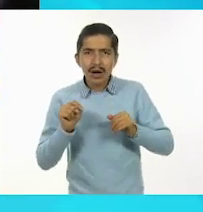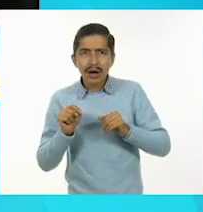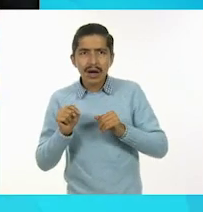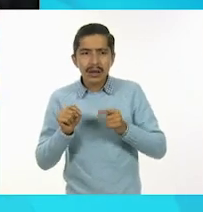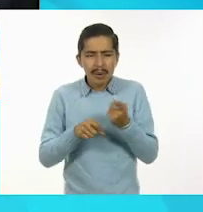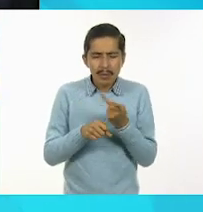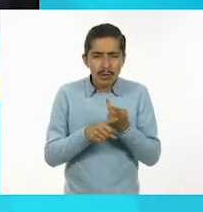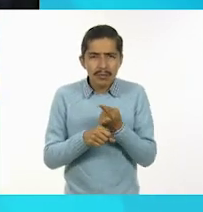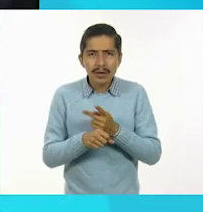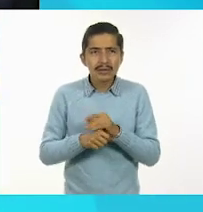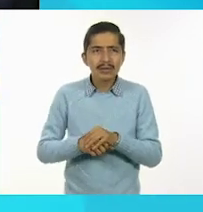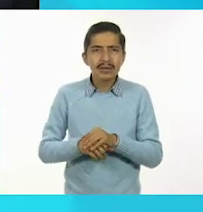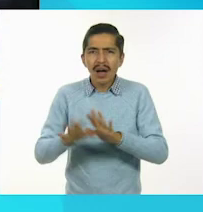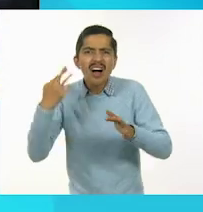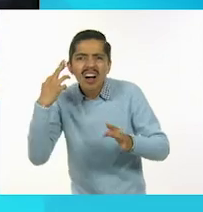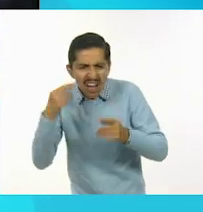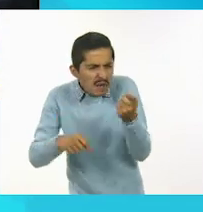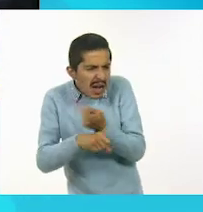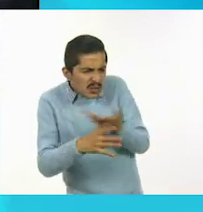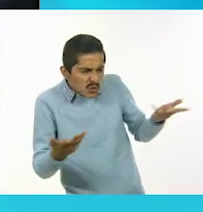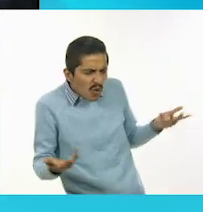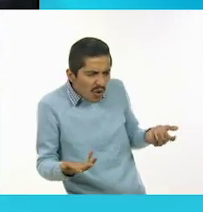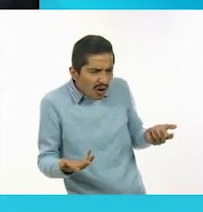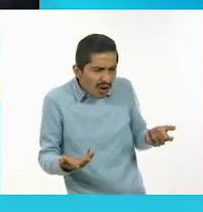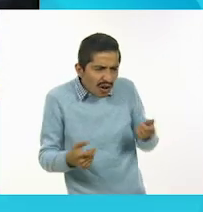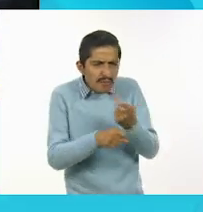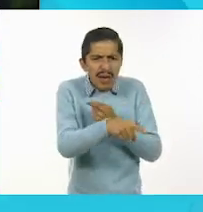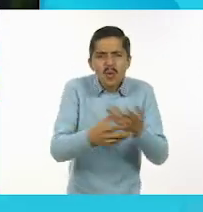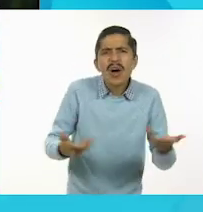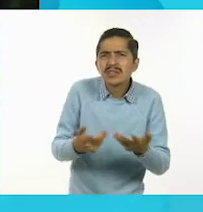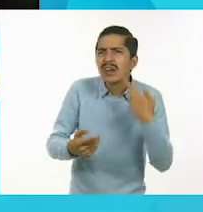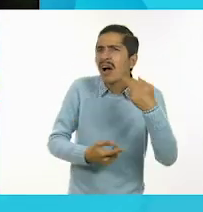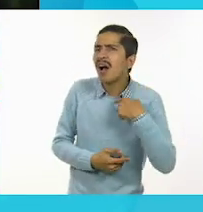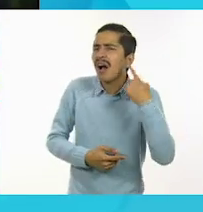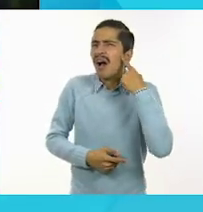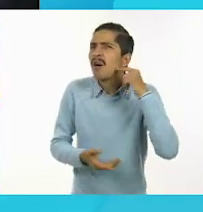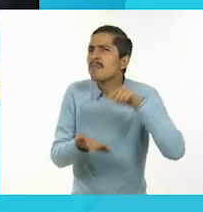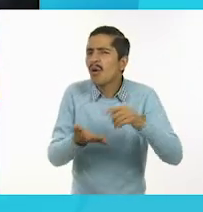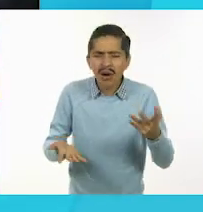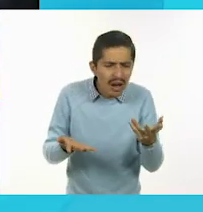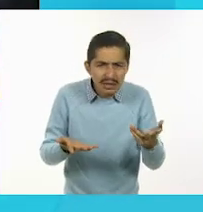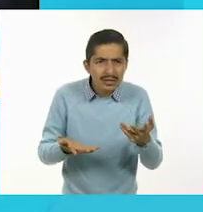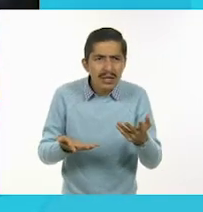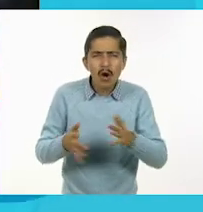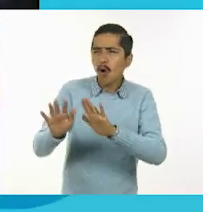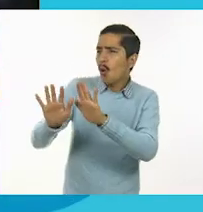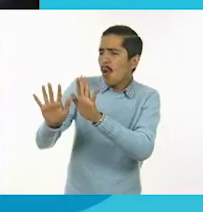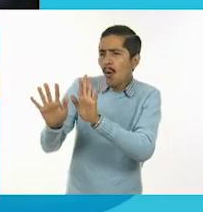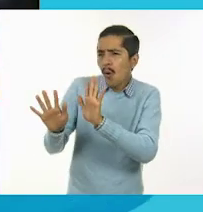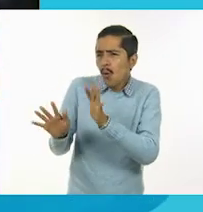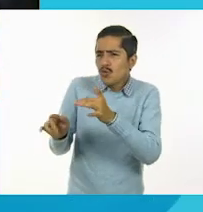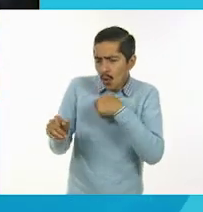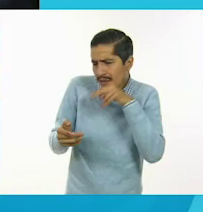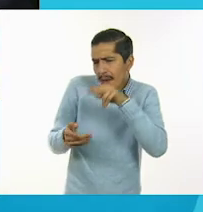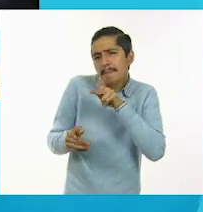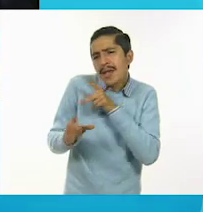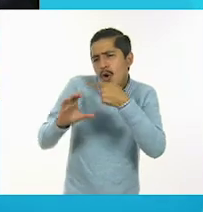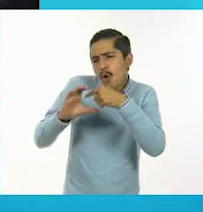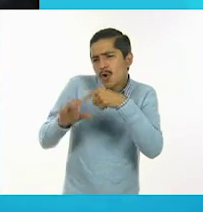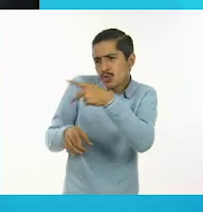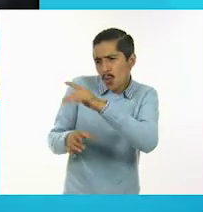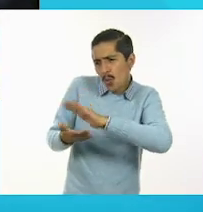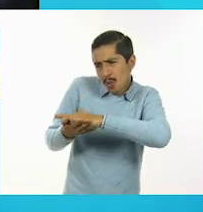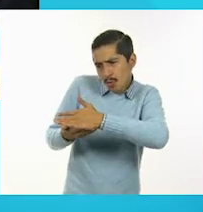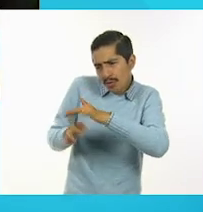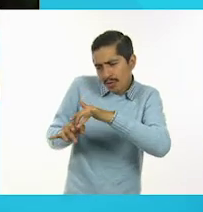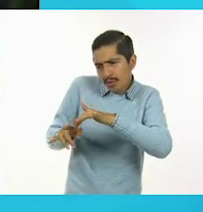Ay, ¿qué pasó? ¿Qué fue ese sonido, Alan Porras? ¿Qué hiciste? ¿Sonido? ¿Cuál sonido? No, lo que pasa es que simplemente estaba checando mi correo en tu computadora